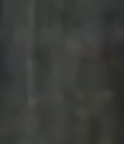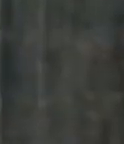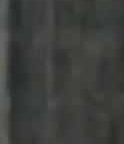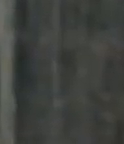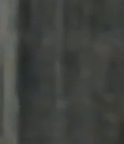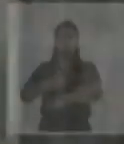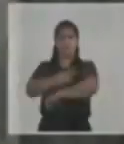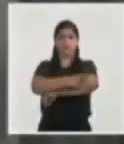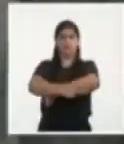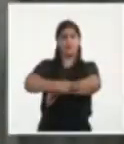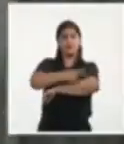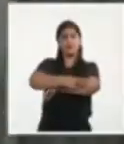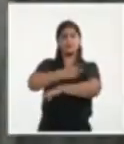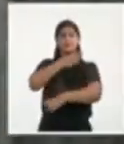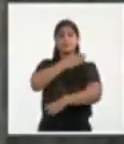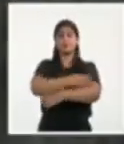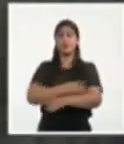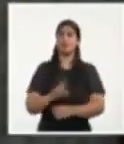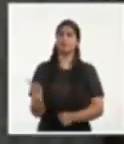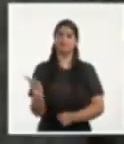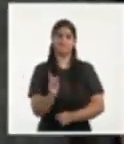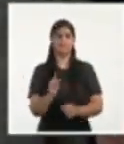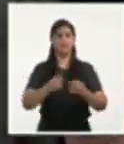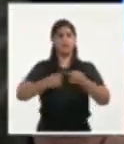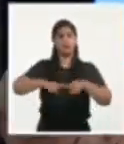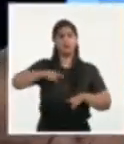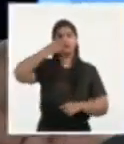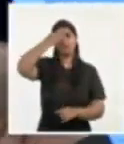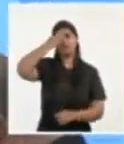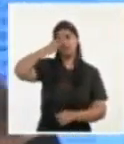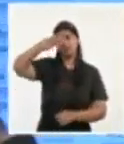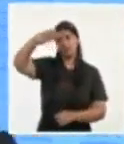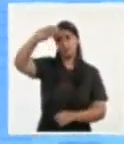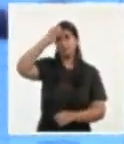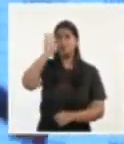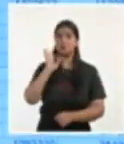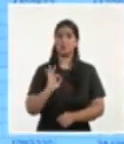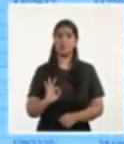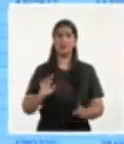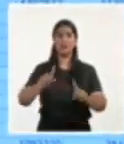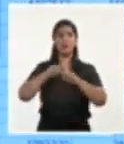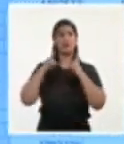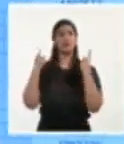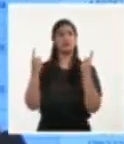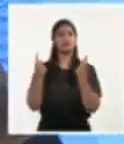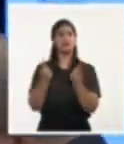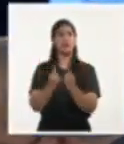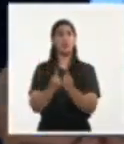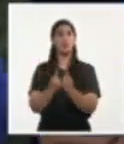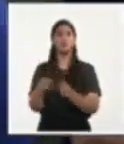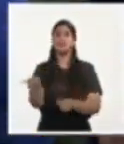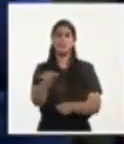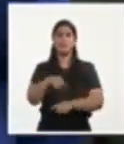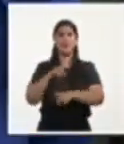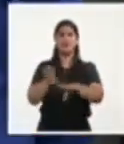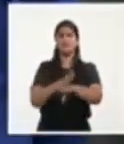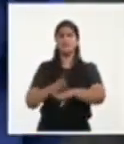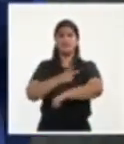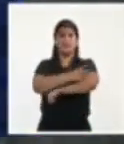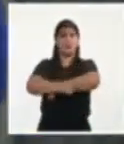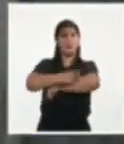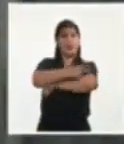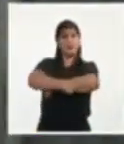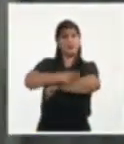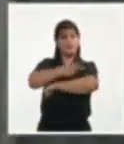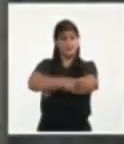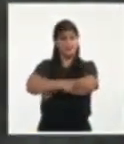a ninguno lo han bloqueado en medio de la pandemia. Todos tuvieron ciclos pandémicos, que diga picos